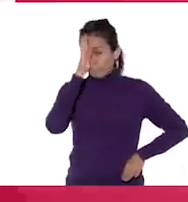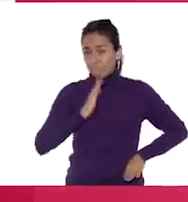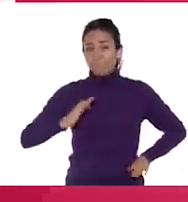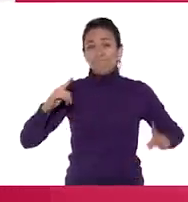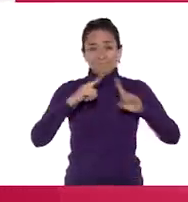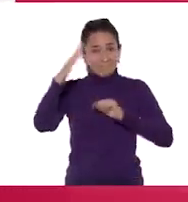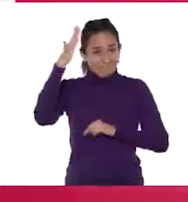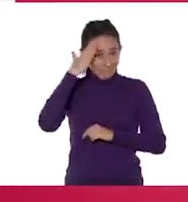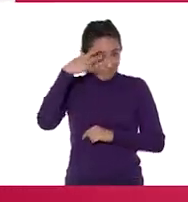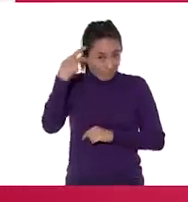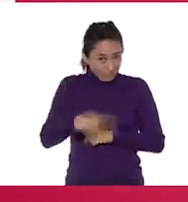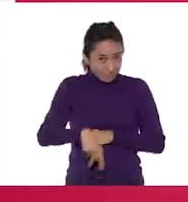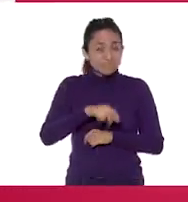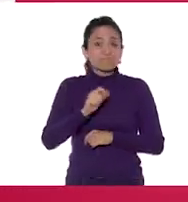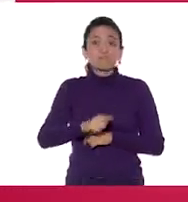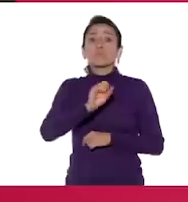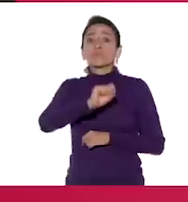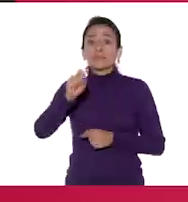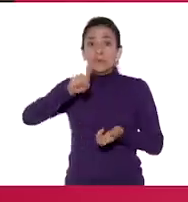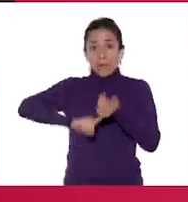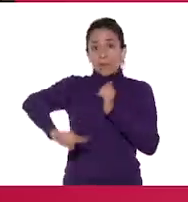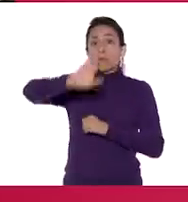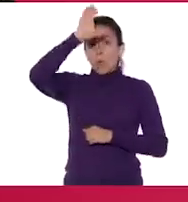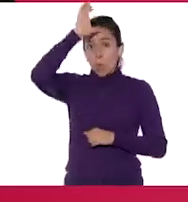joya arquitectónica.